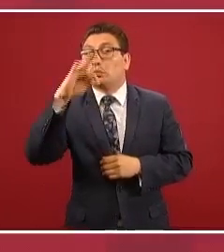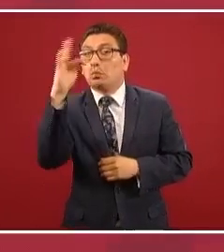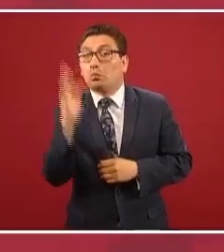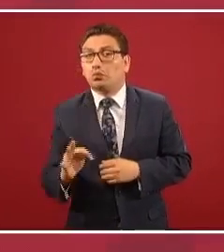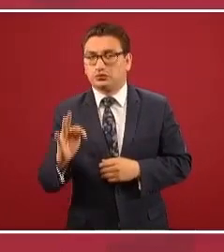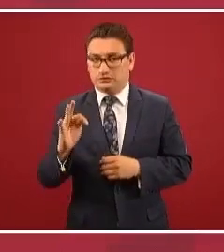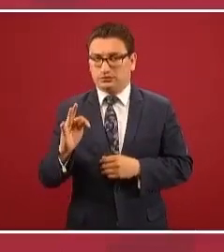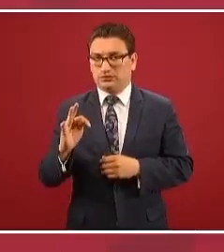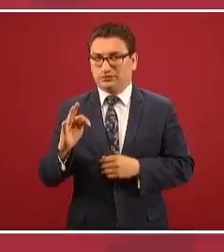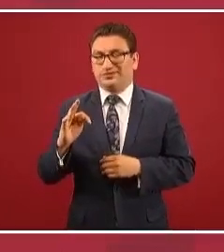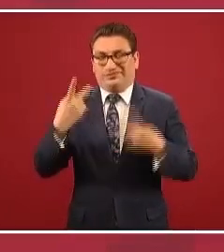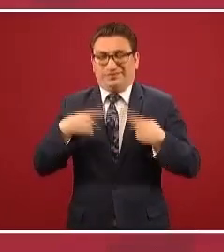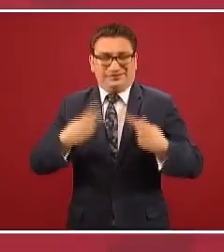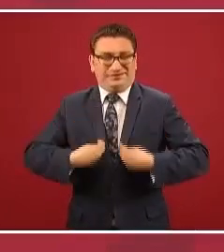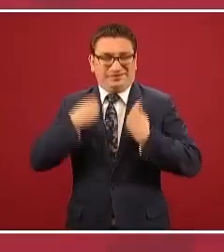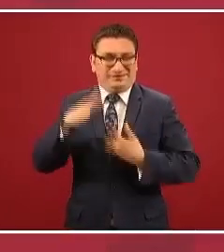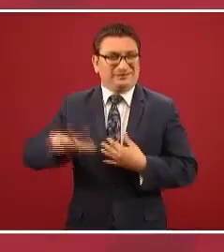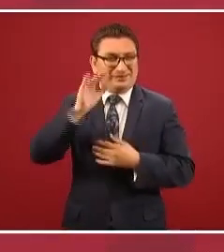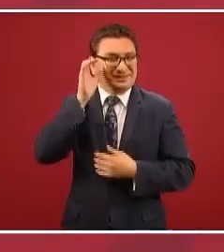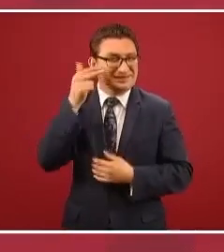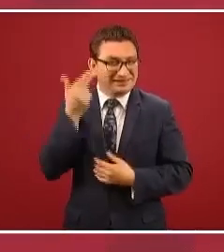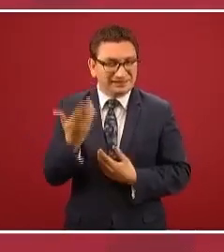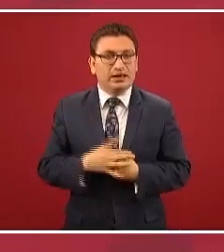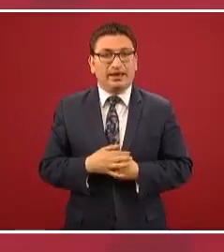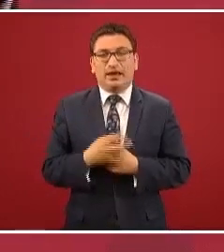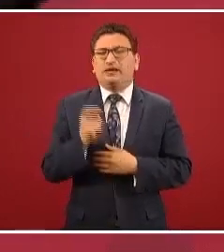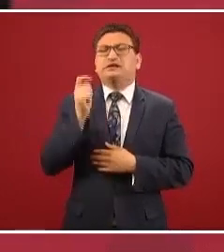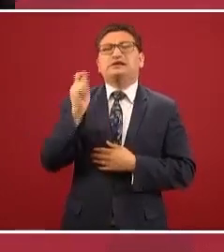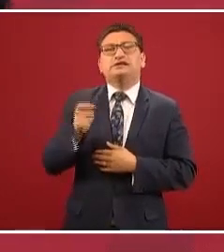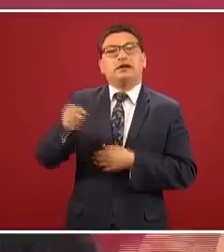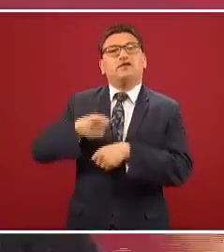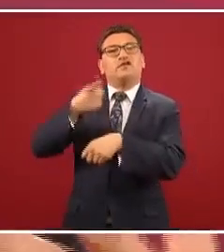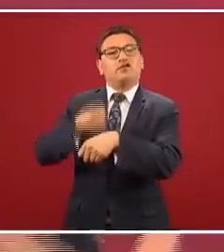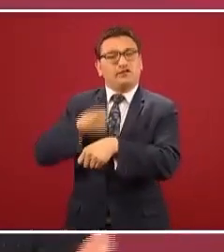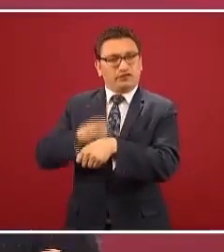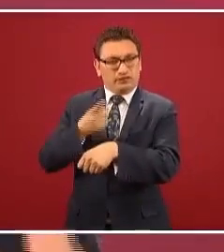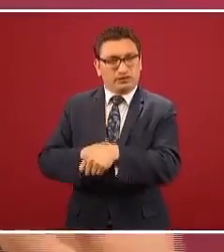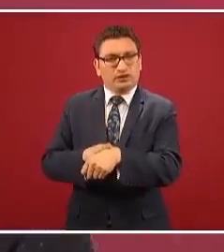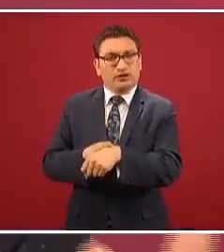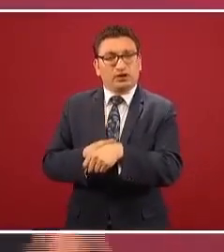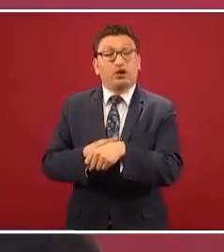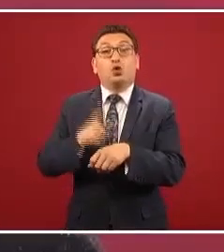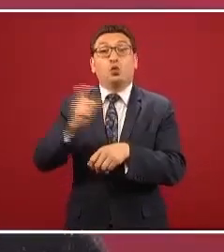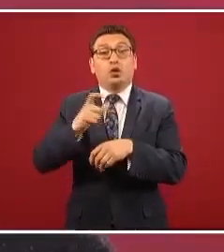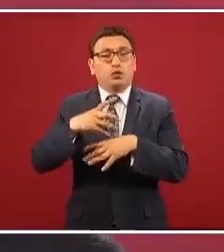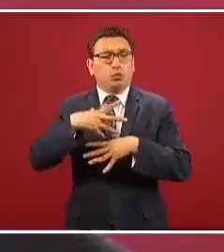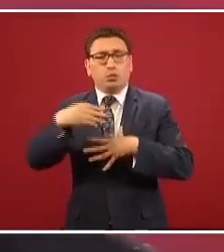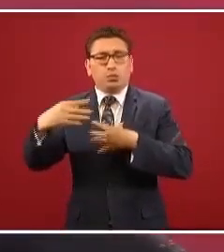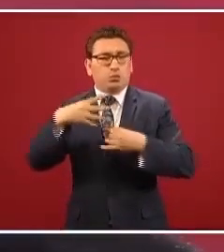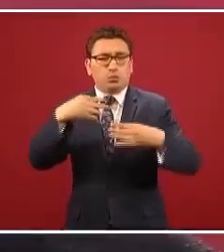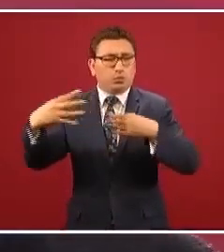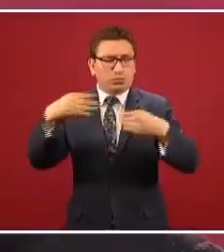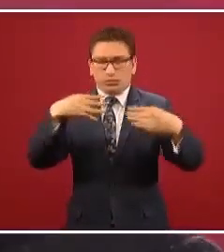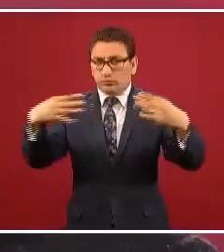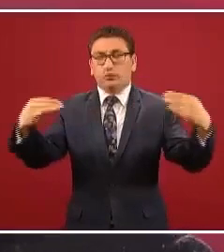china. Entonces, estas situaciones de salud, también en términos de la transmisión y la carga